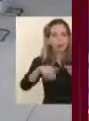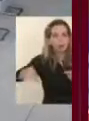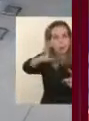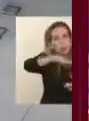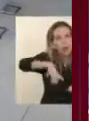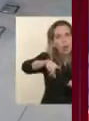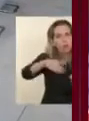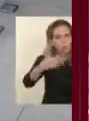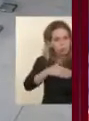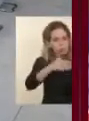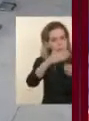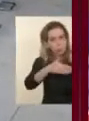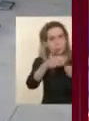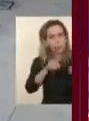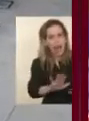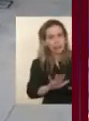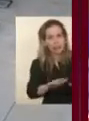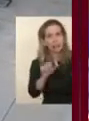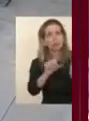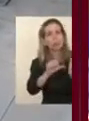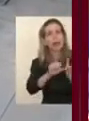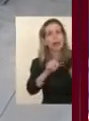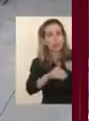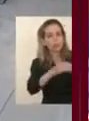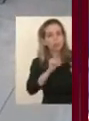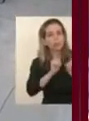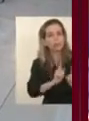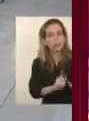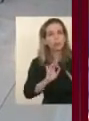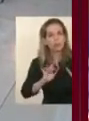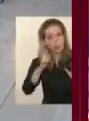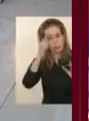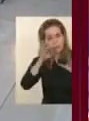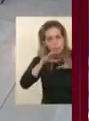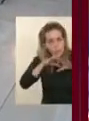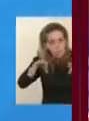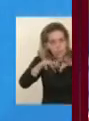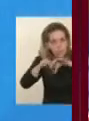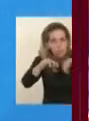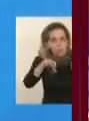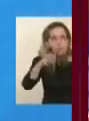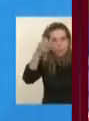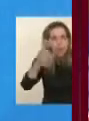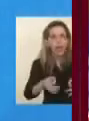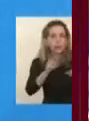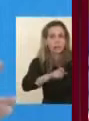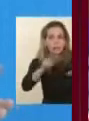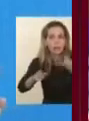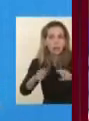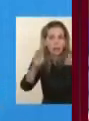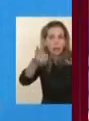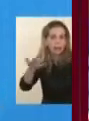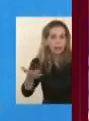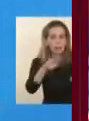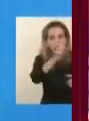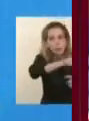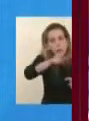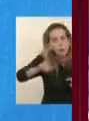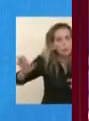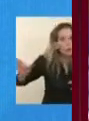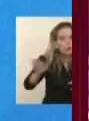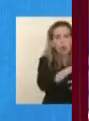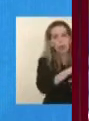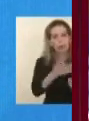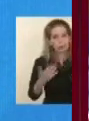me está cuarentena yo puedo disentir lo que no puedo sentarme con él cuando hay millones de argentinos afectados por la